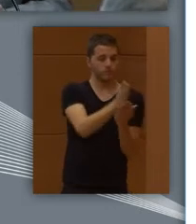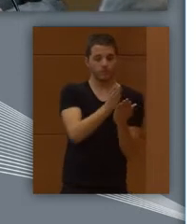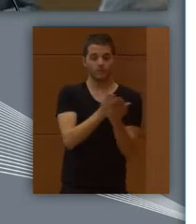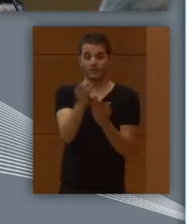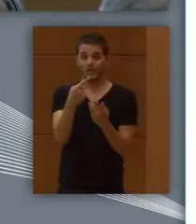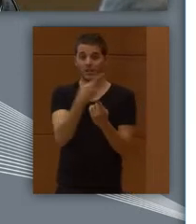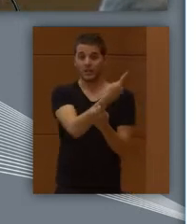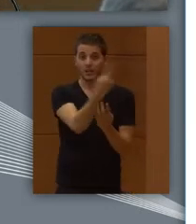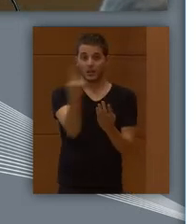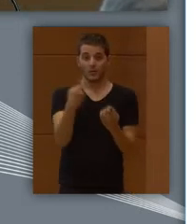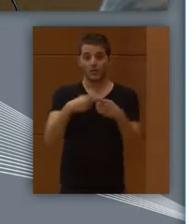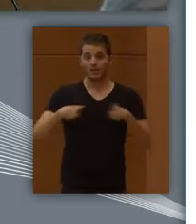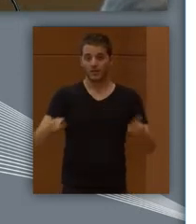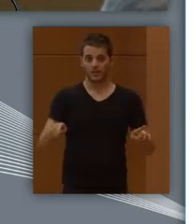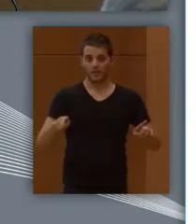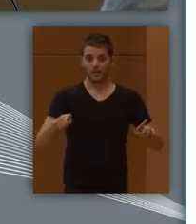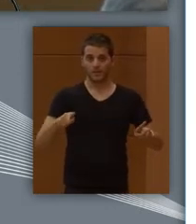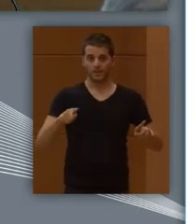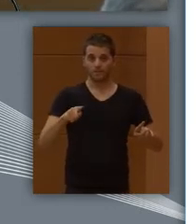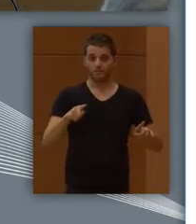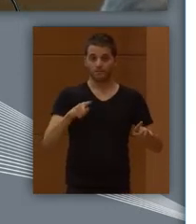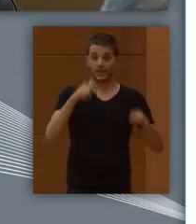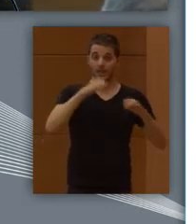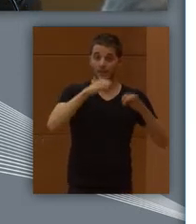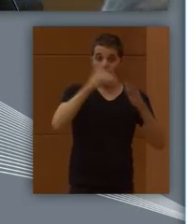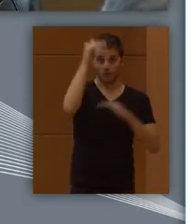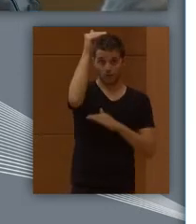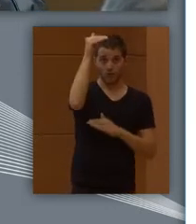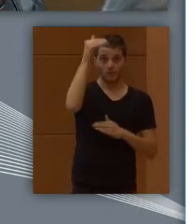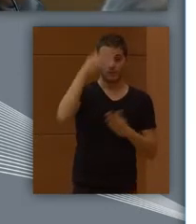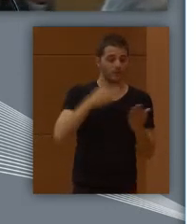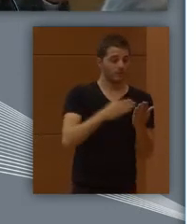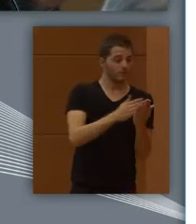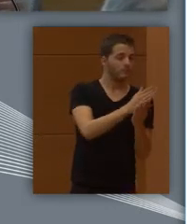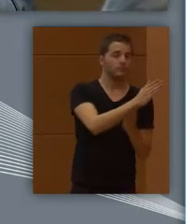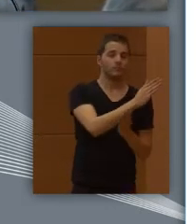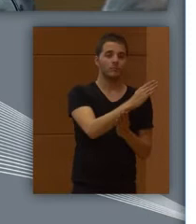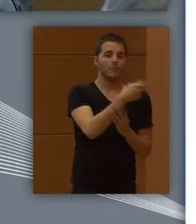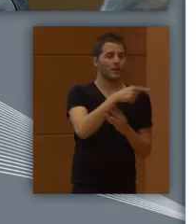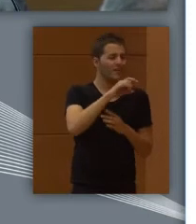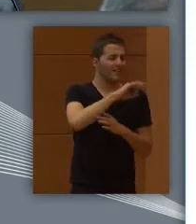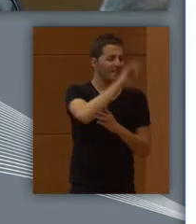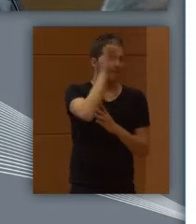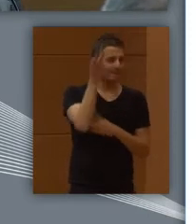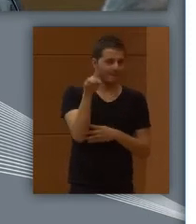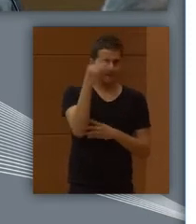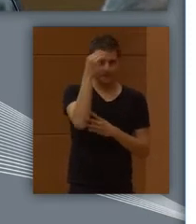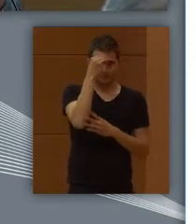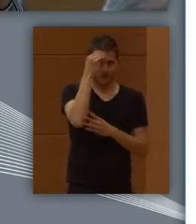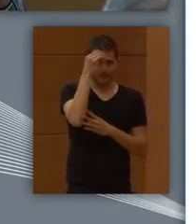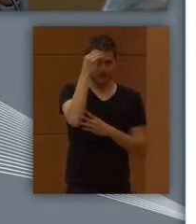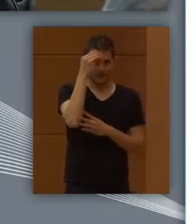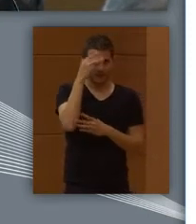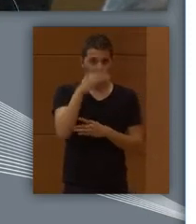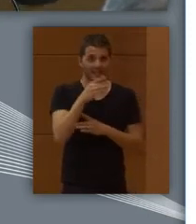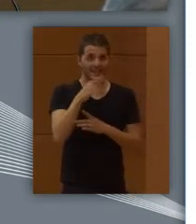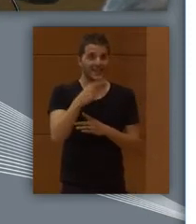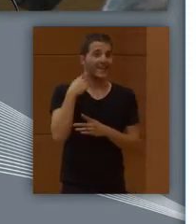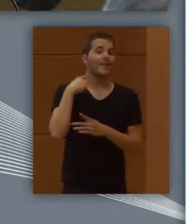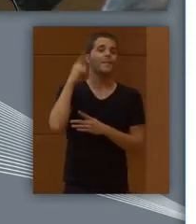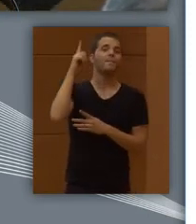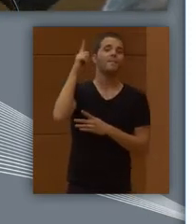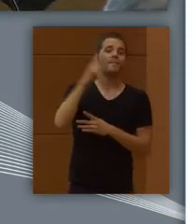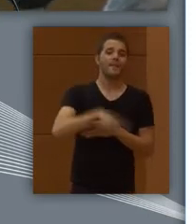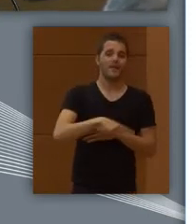¿no? Bueno, el mayor optó por un camino, pero él tenía muy claro que de ninguna manera quería perderse